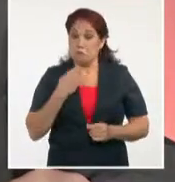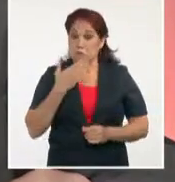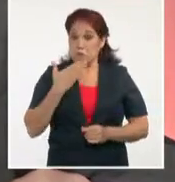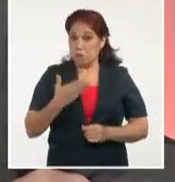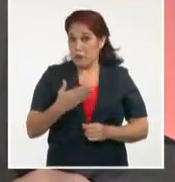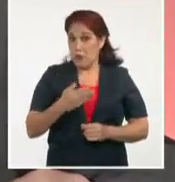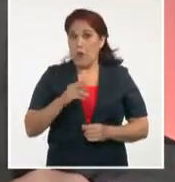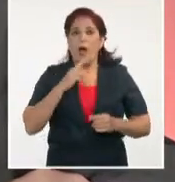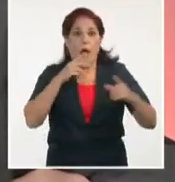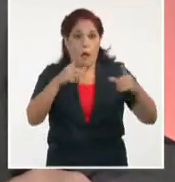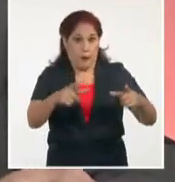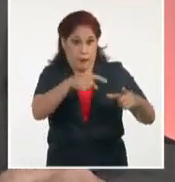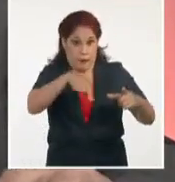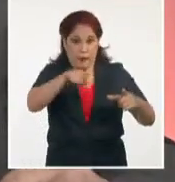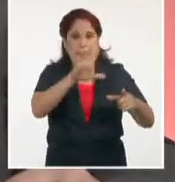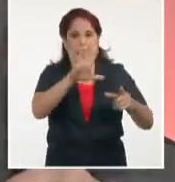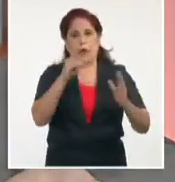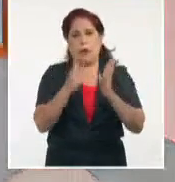embalse hoy tenemos